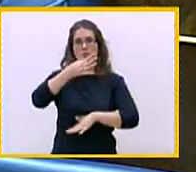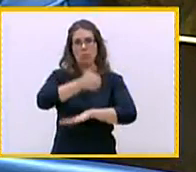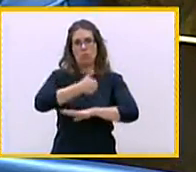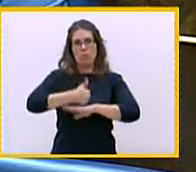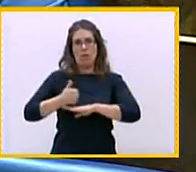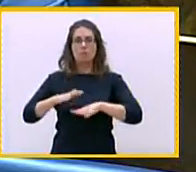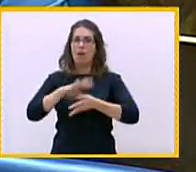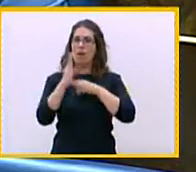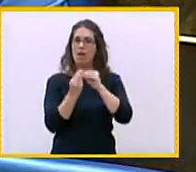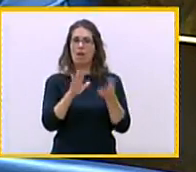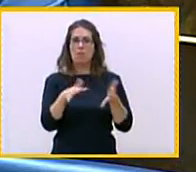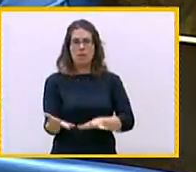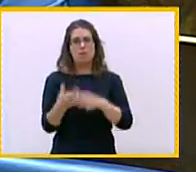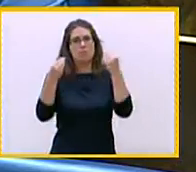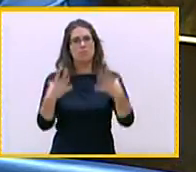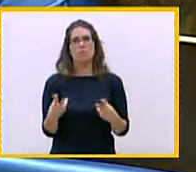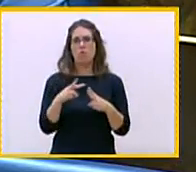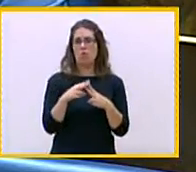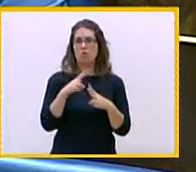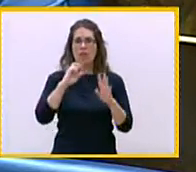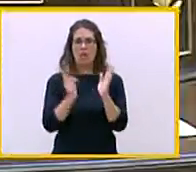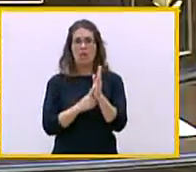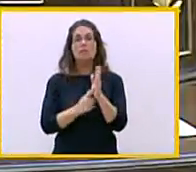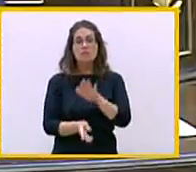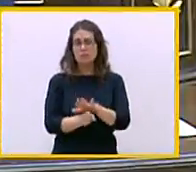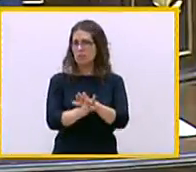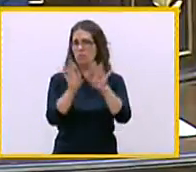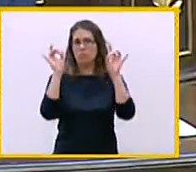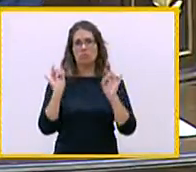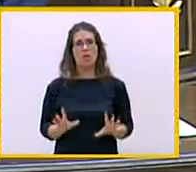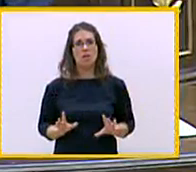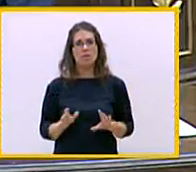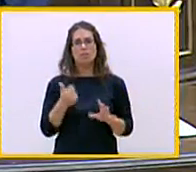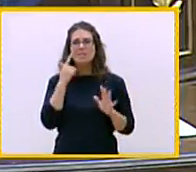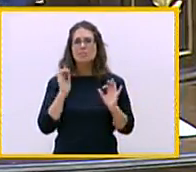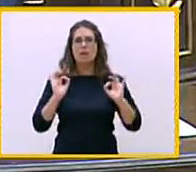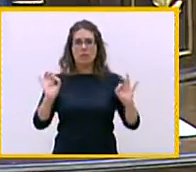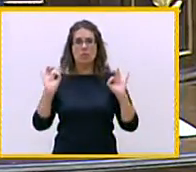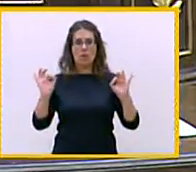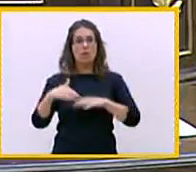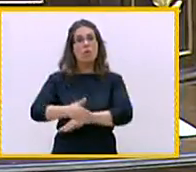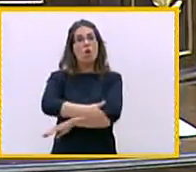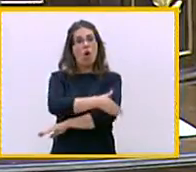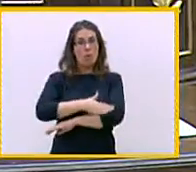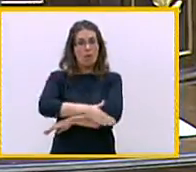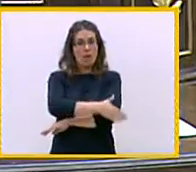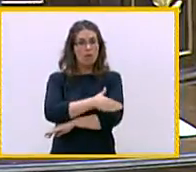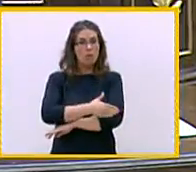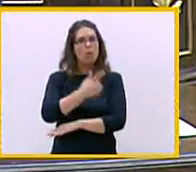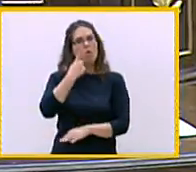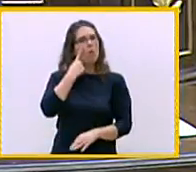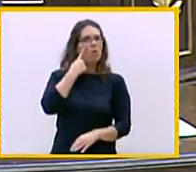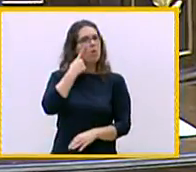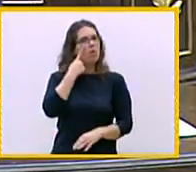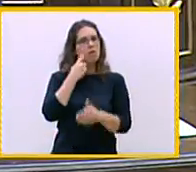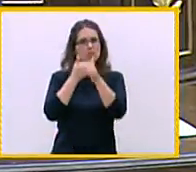ambas. Y así va a continuar siendo. En particular, el Gobierno va a velar por